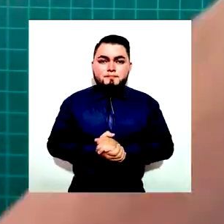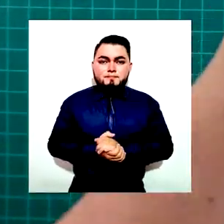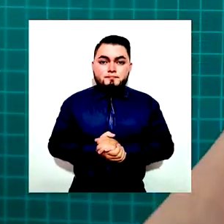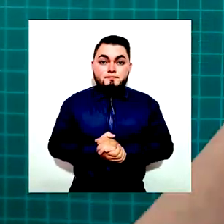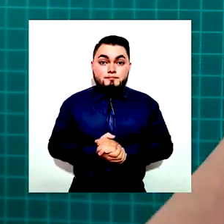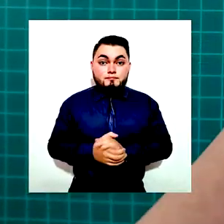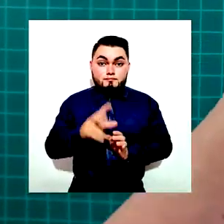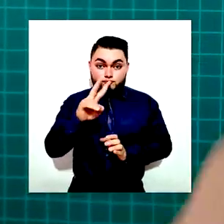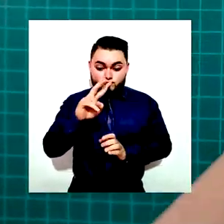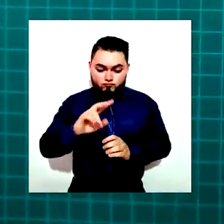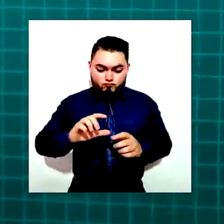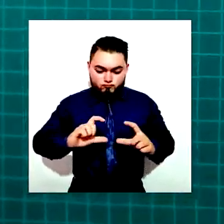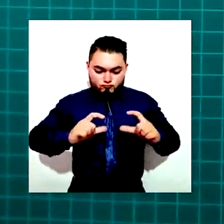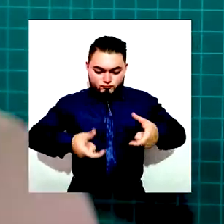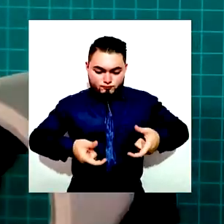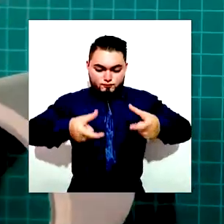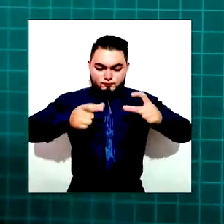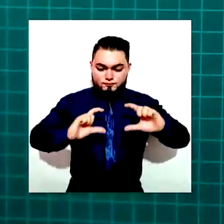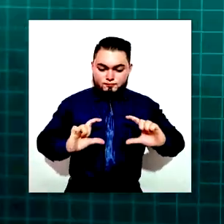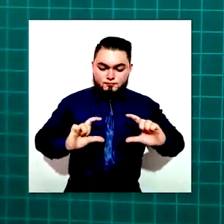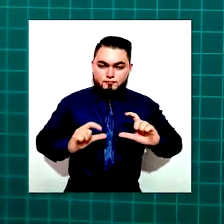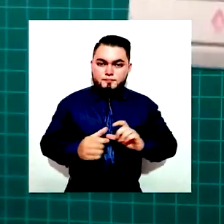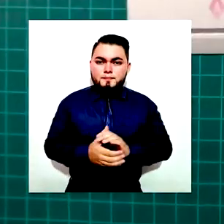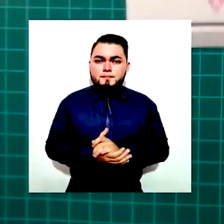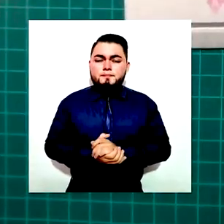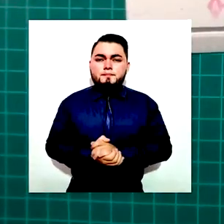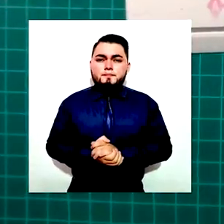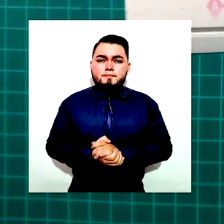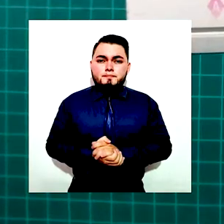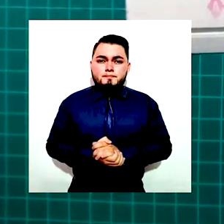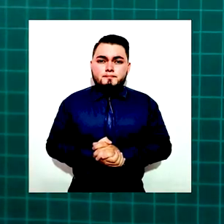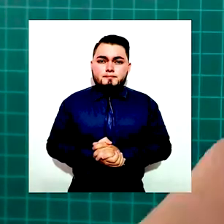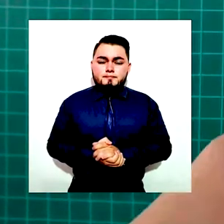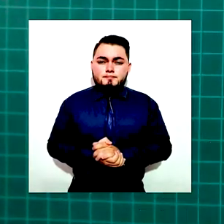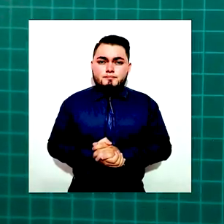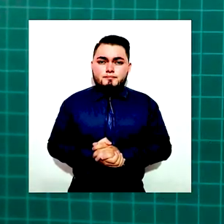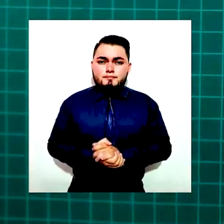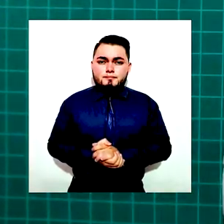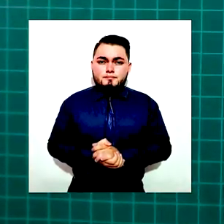Debes cubrir ambos lados del papel bond con la cinta de enmascarar.